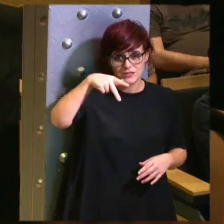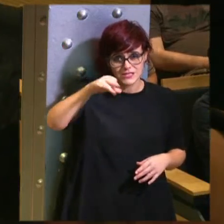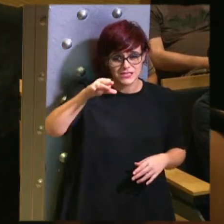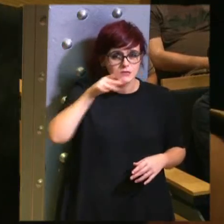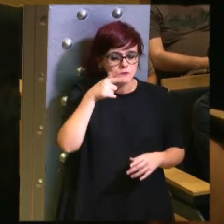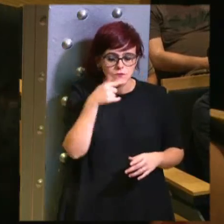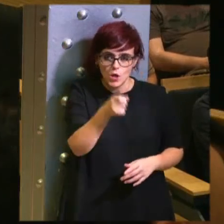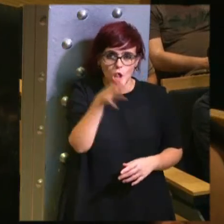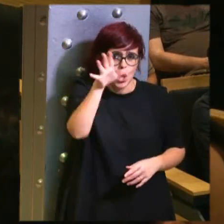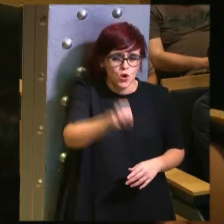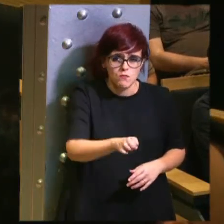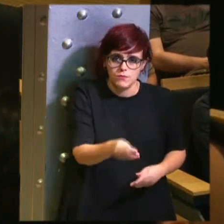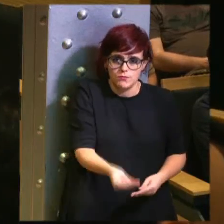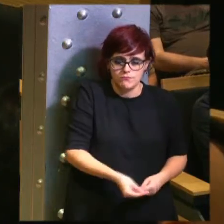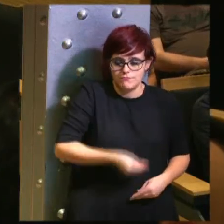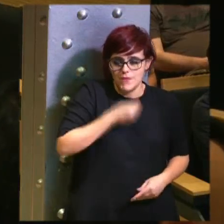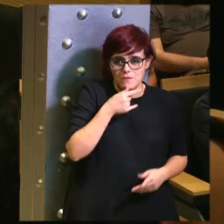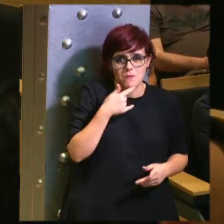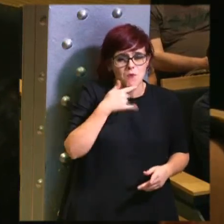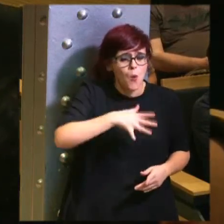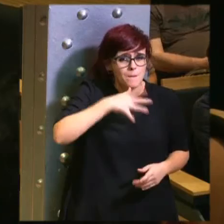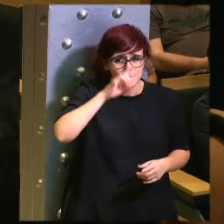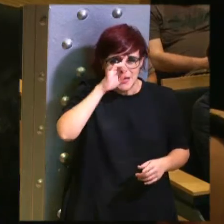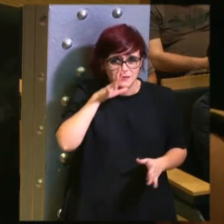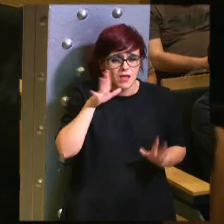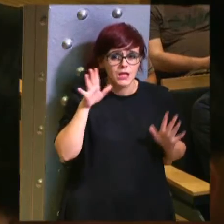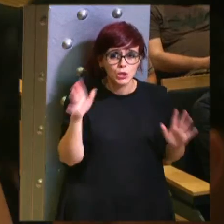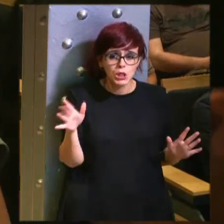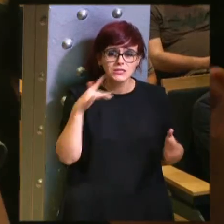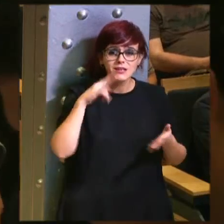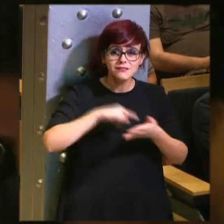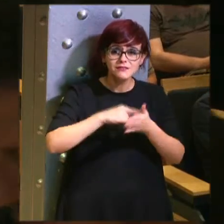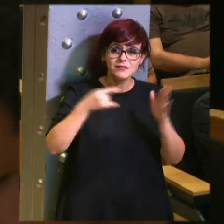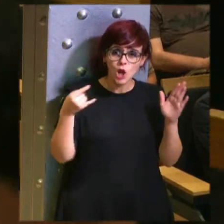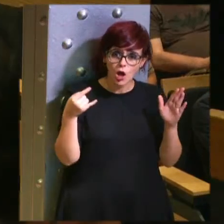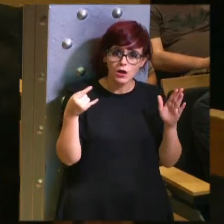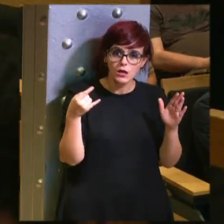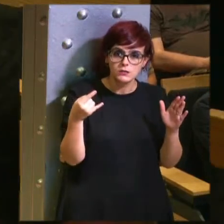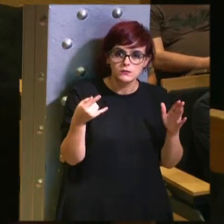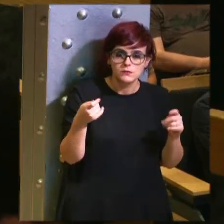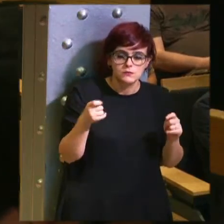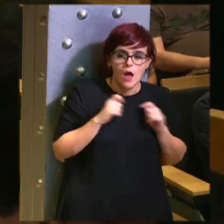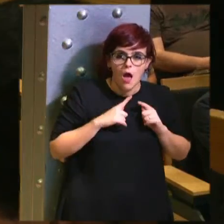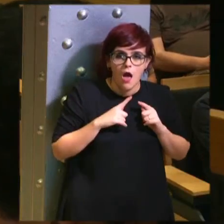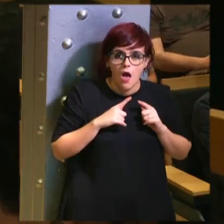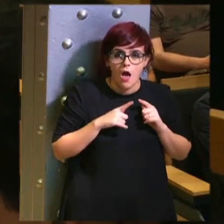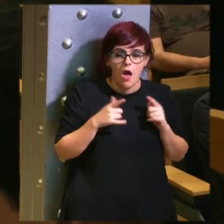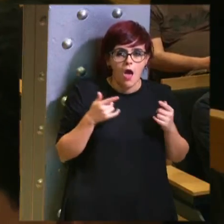Y realmente es una tecnología que te va a abrir